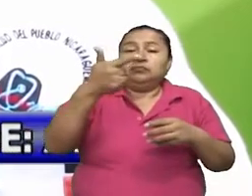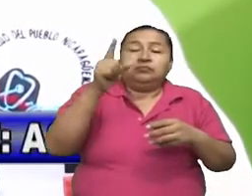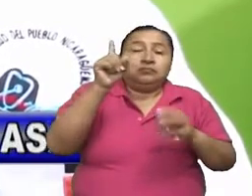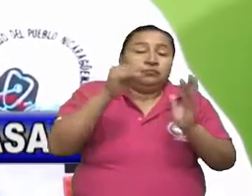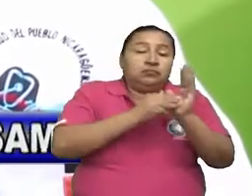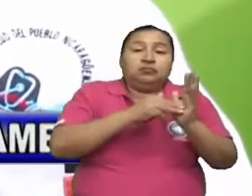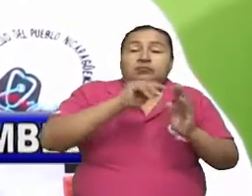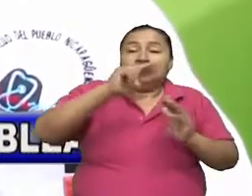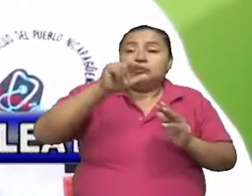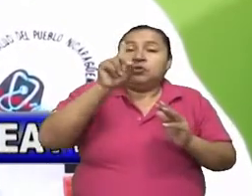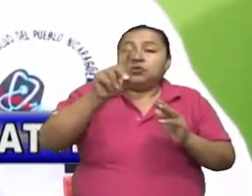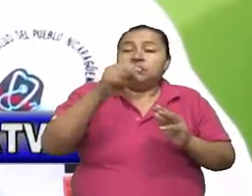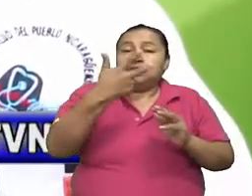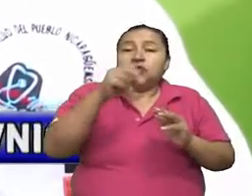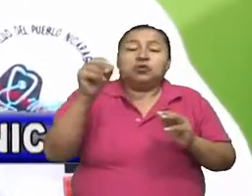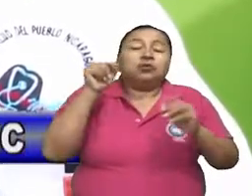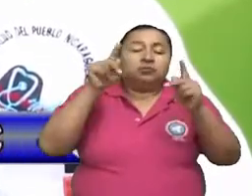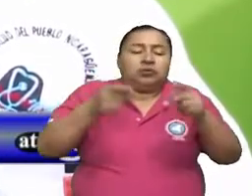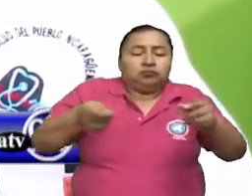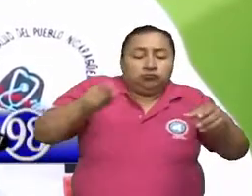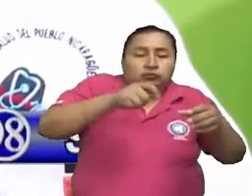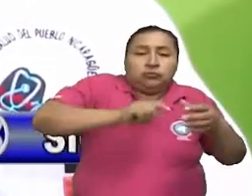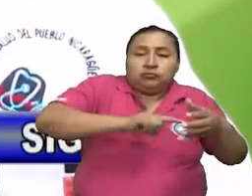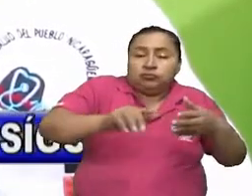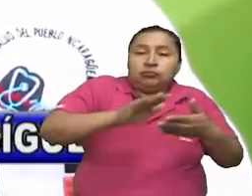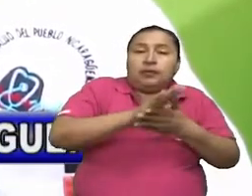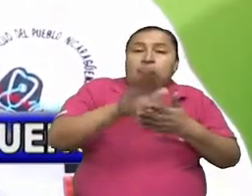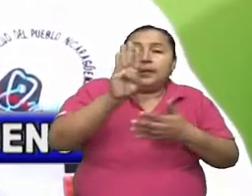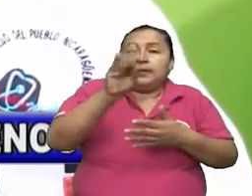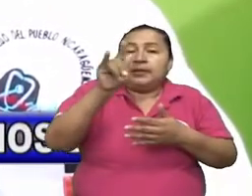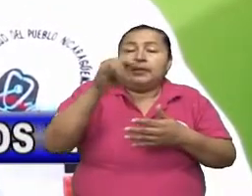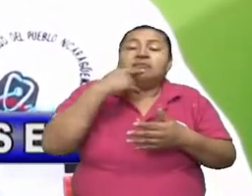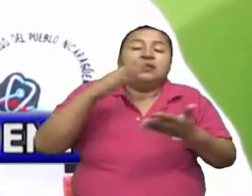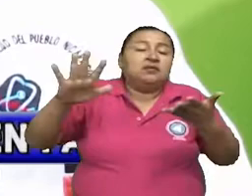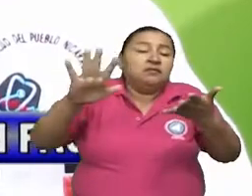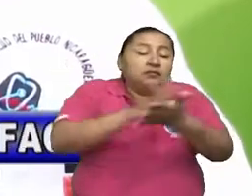371.800 depósitos con BTI y se eliminaron